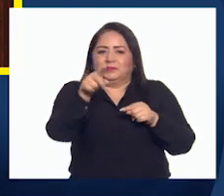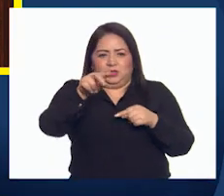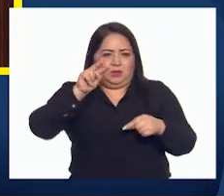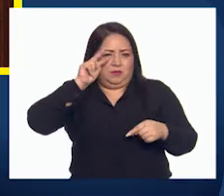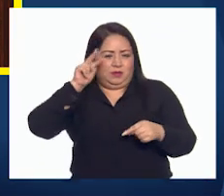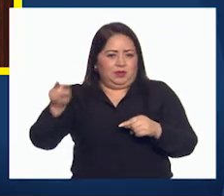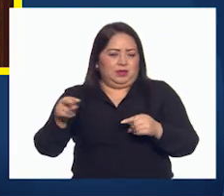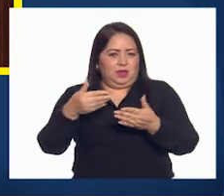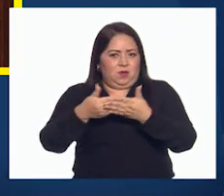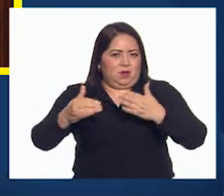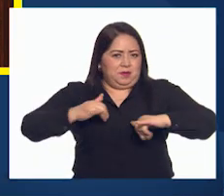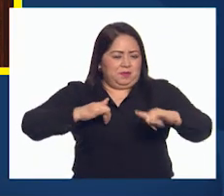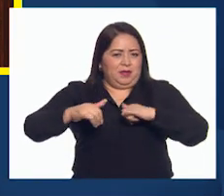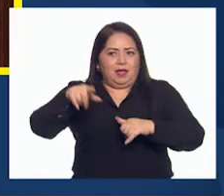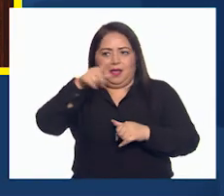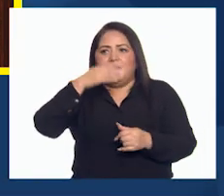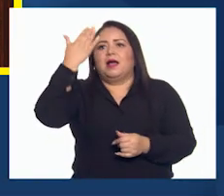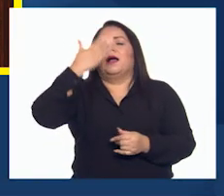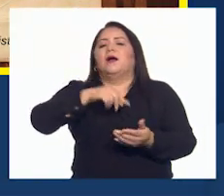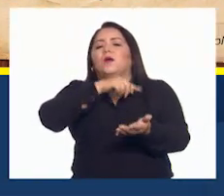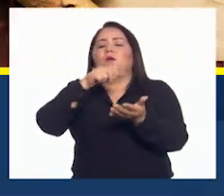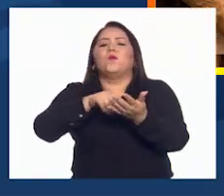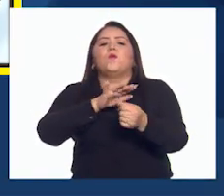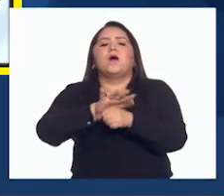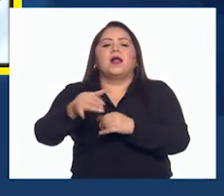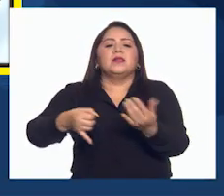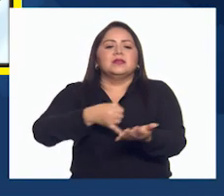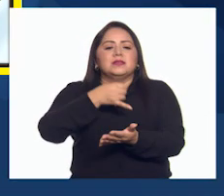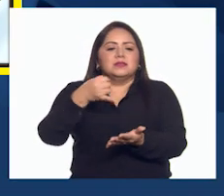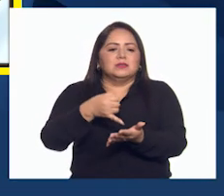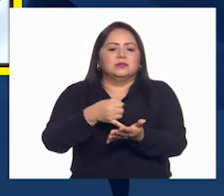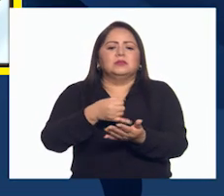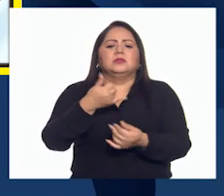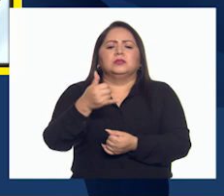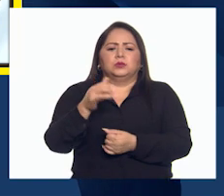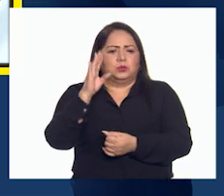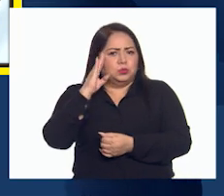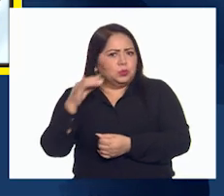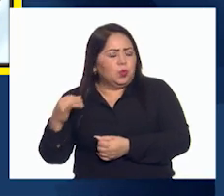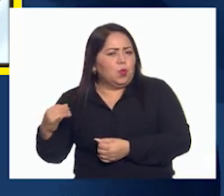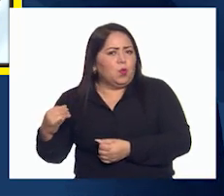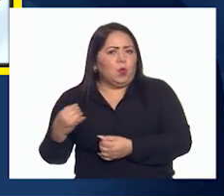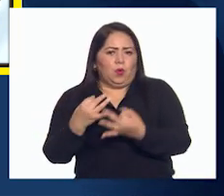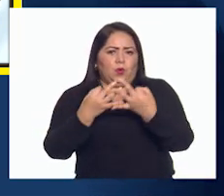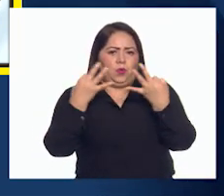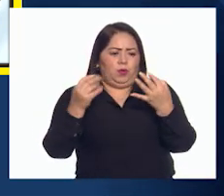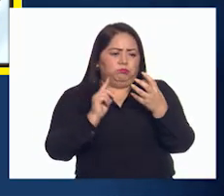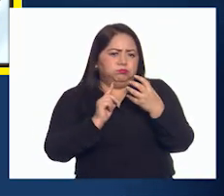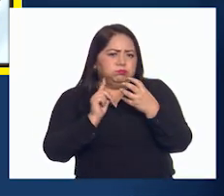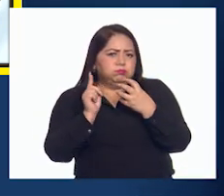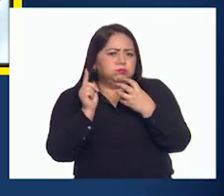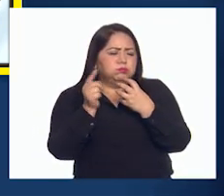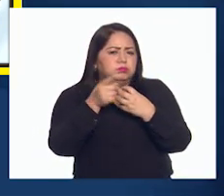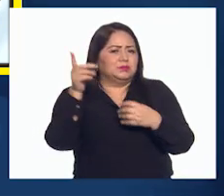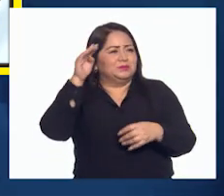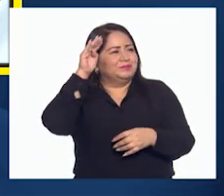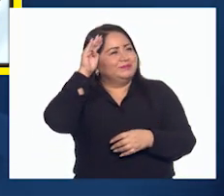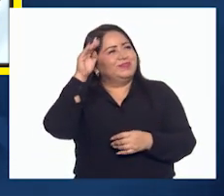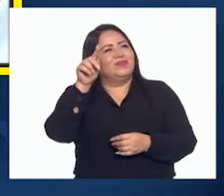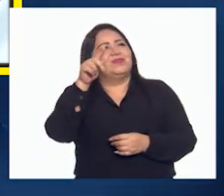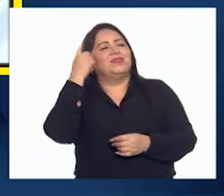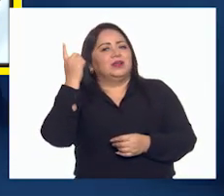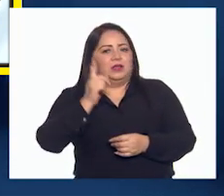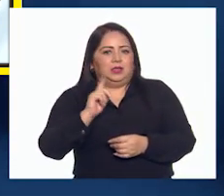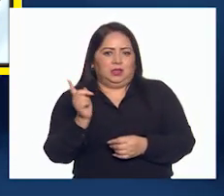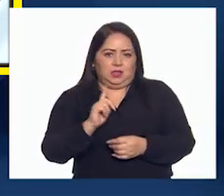observar el siguiente mapa para que sepamos dónde se ubican estas islas y qué tan retiradas están de la tierra que Cristóbal Colón pensaba